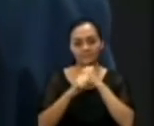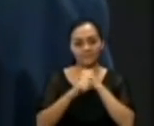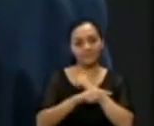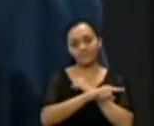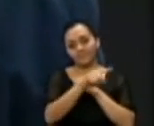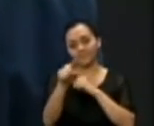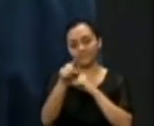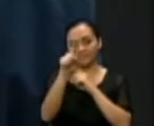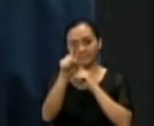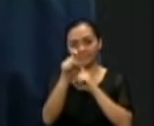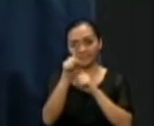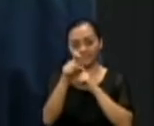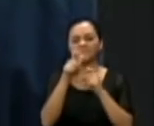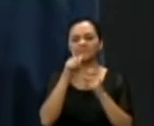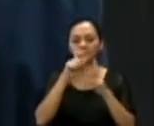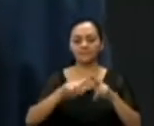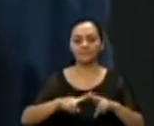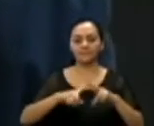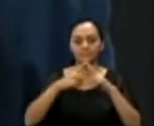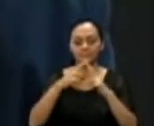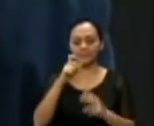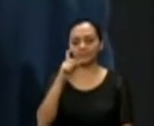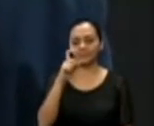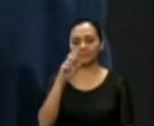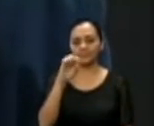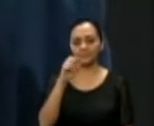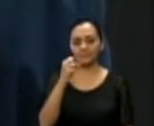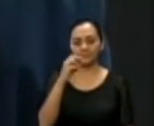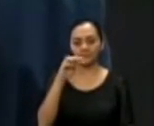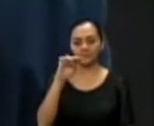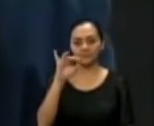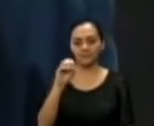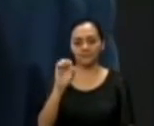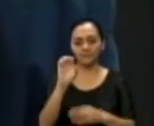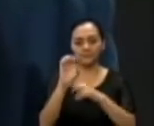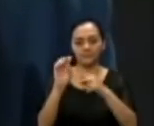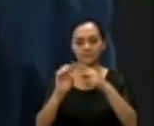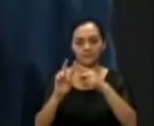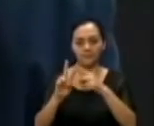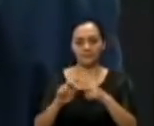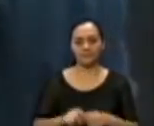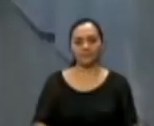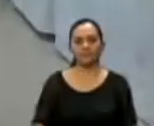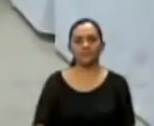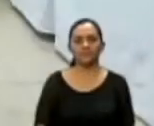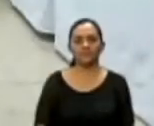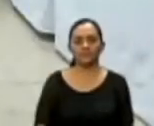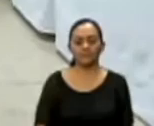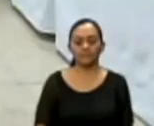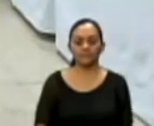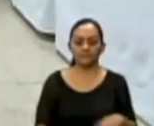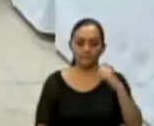de este conversatorio lo va a iniciar alexis moncayo por favor él viene por el ecuador del tv